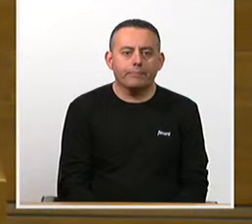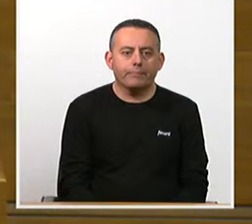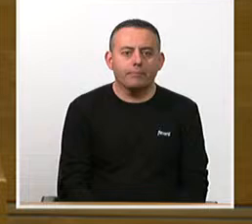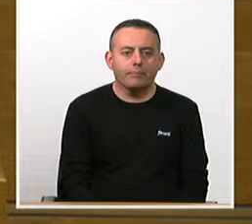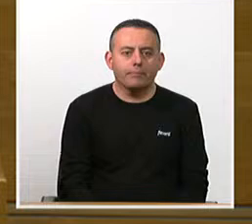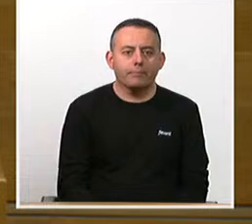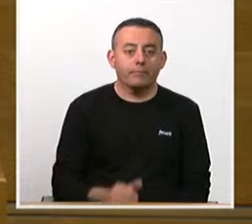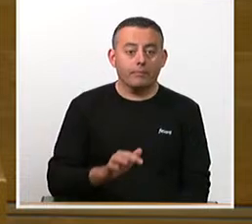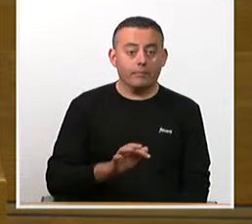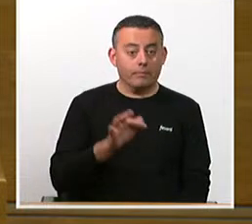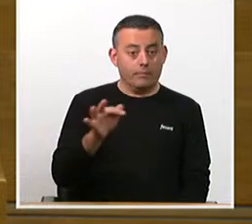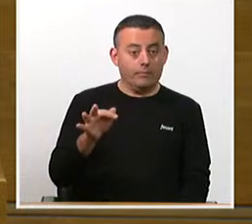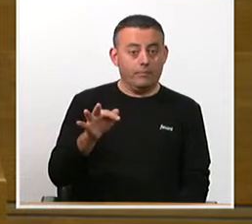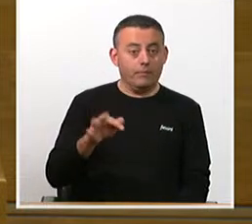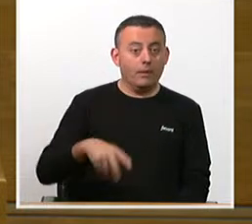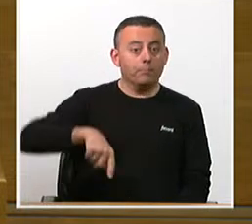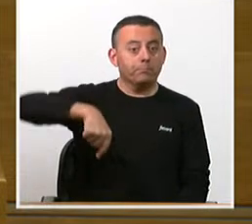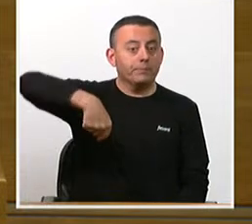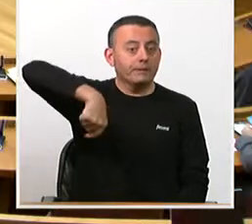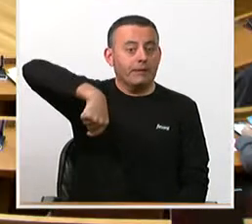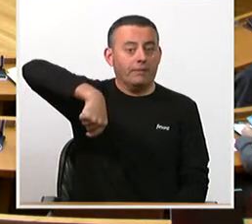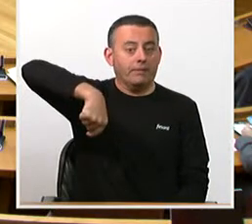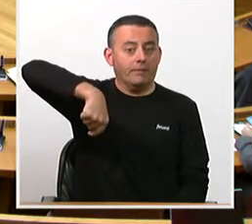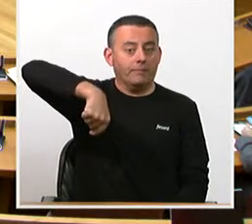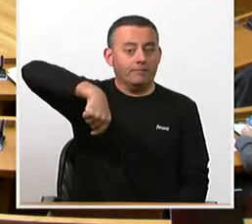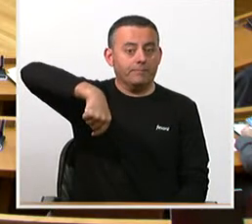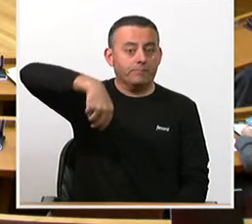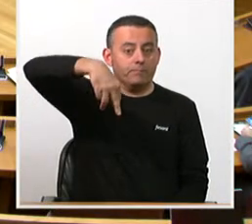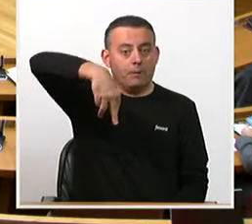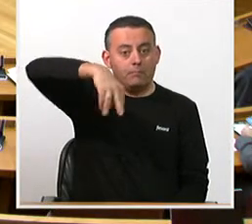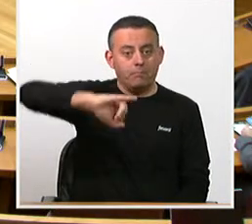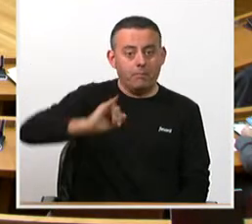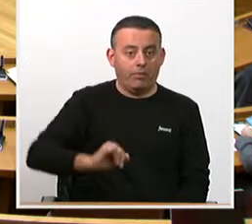tiene la palabra El M honorable President Carlos